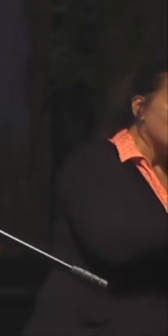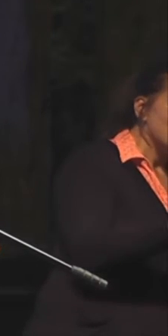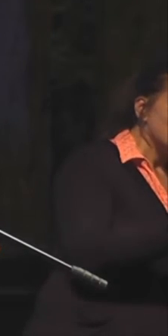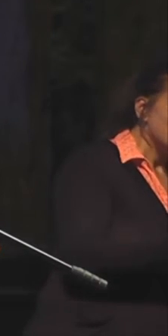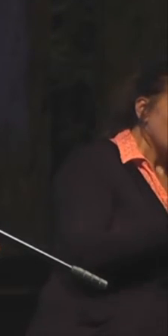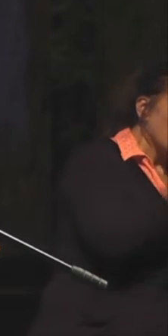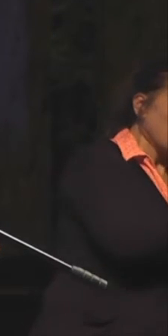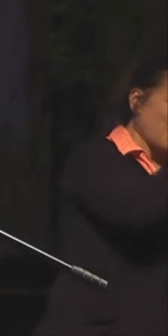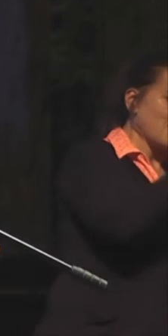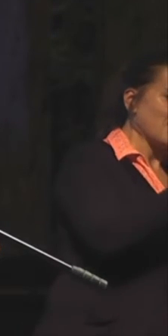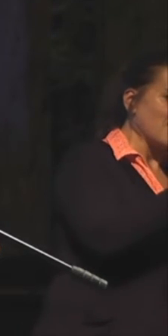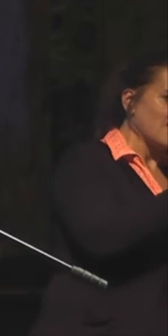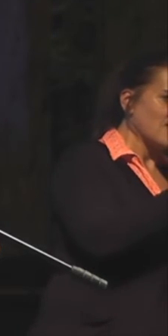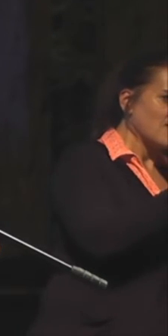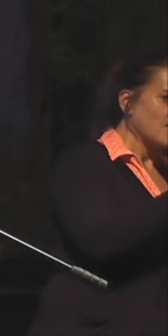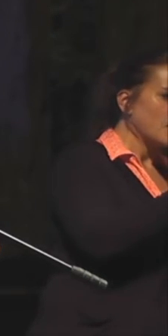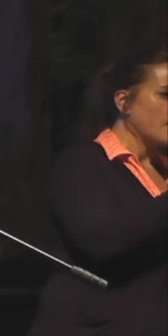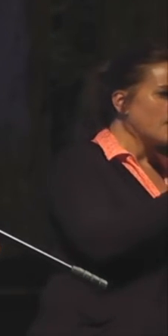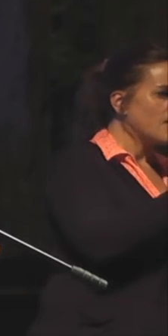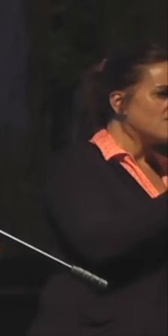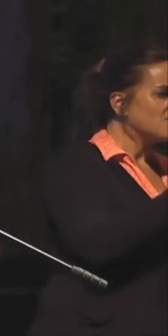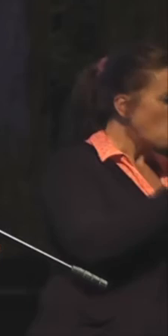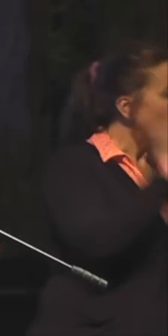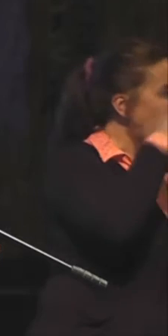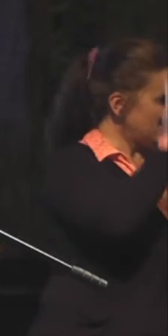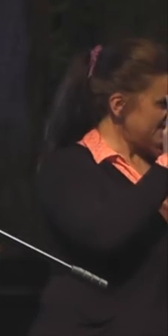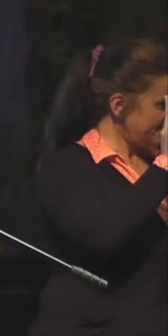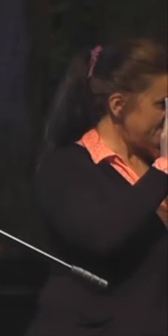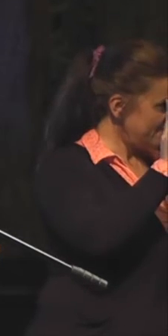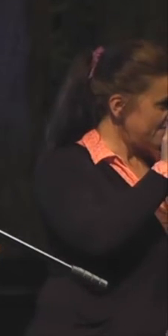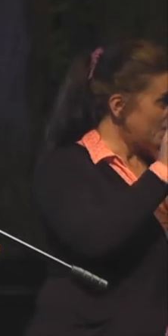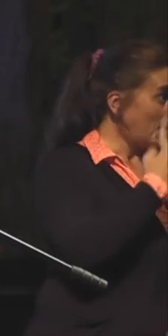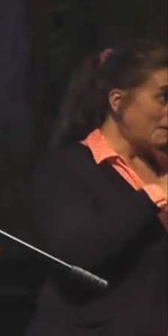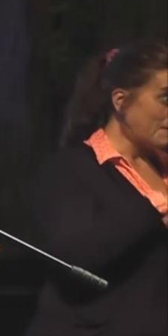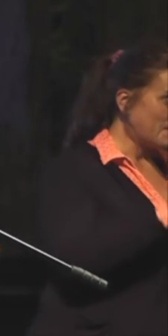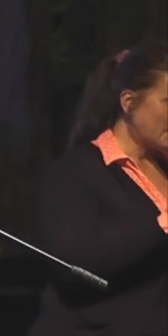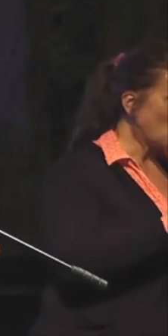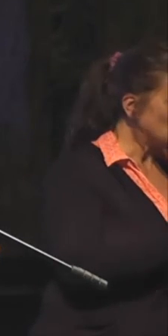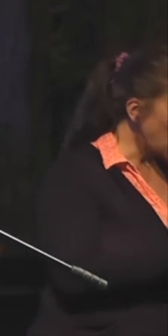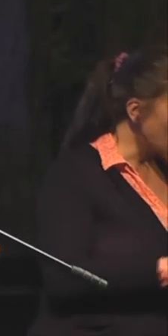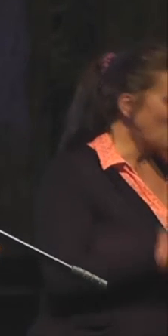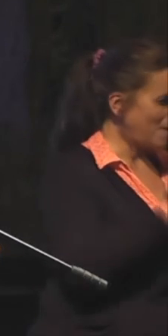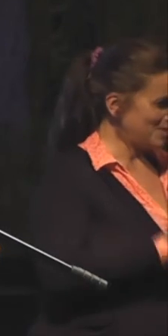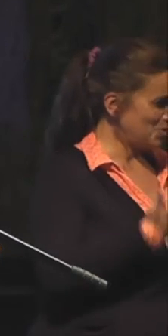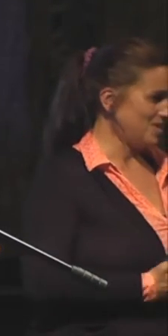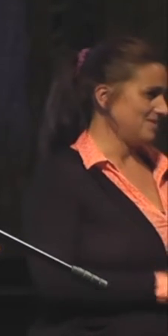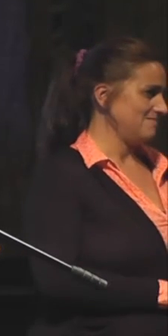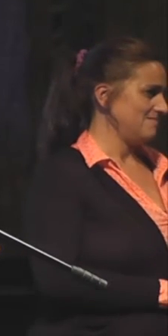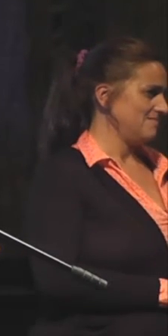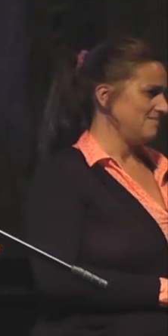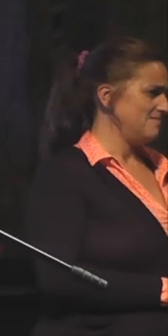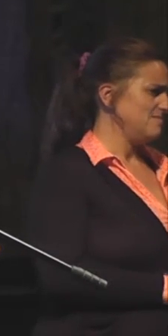firme duro con las ideas pero suave con las personas no podemos